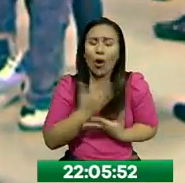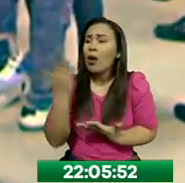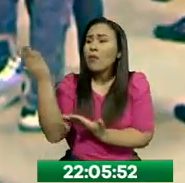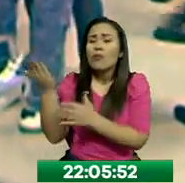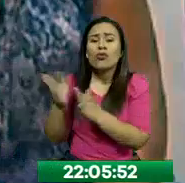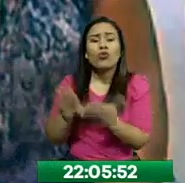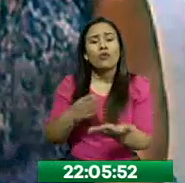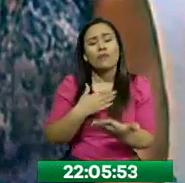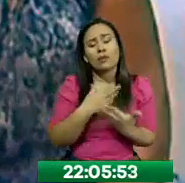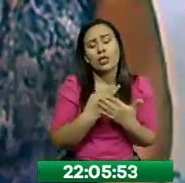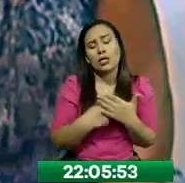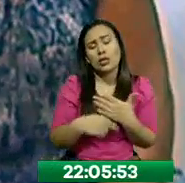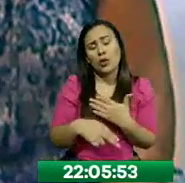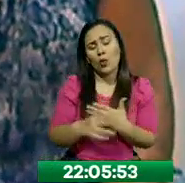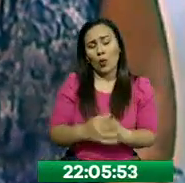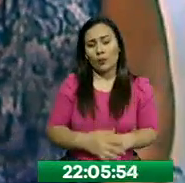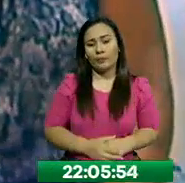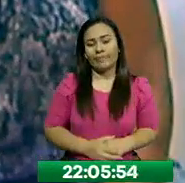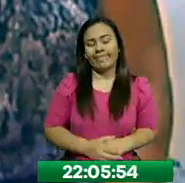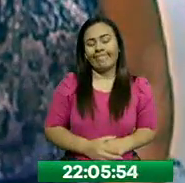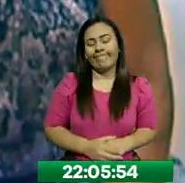hijo informó josé morales